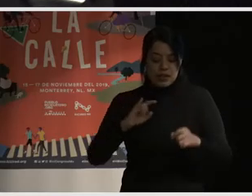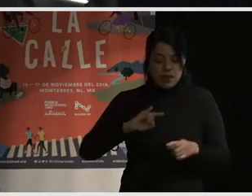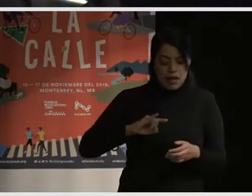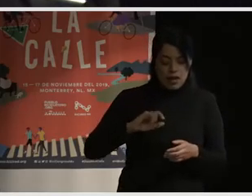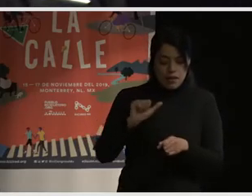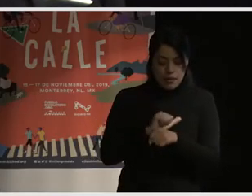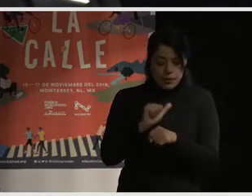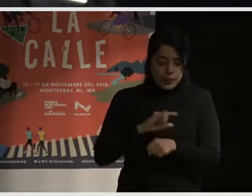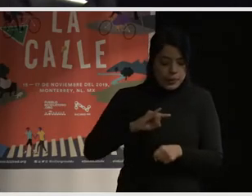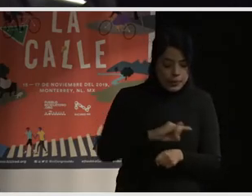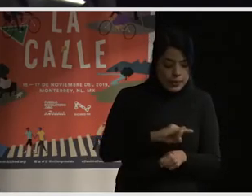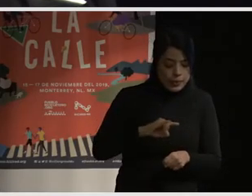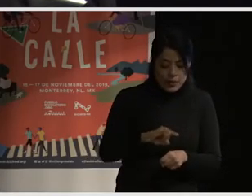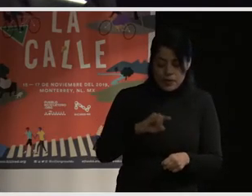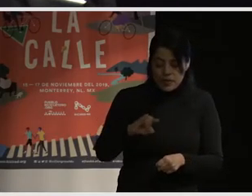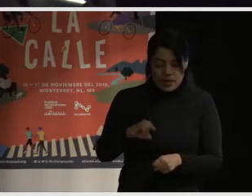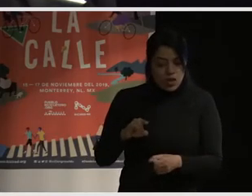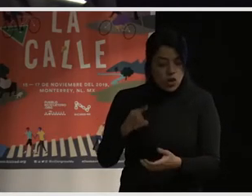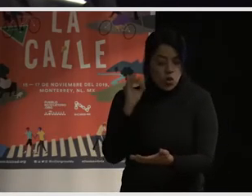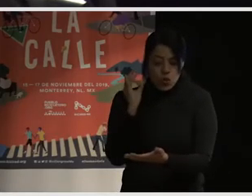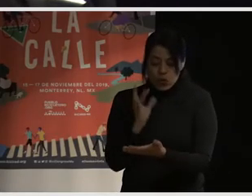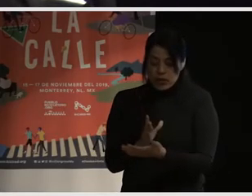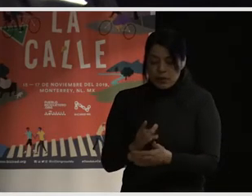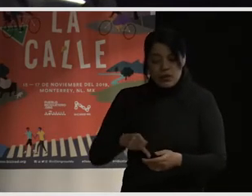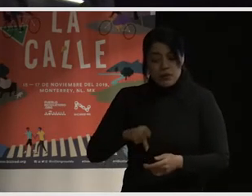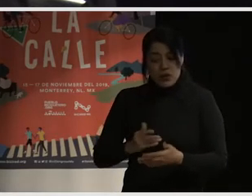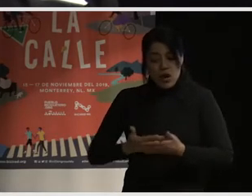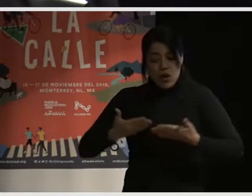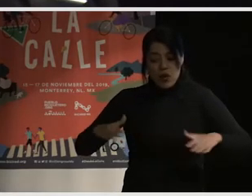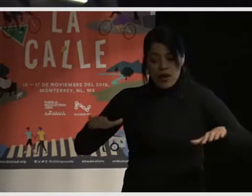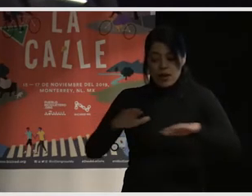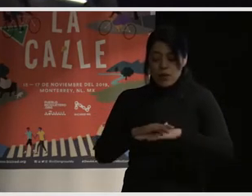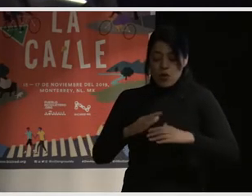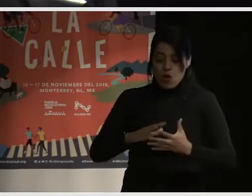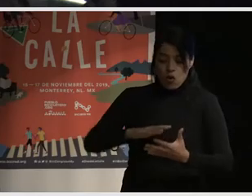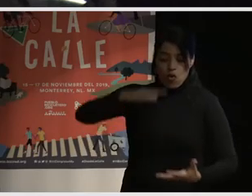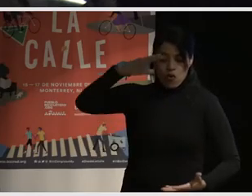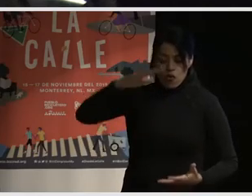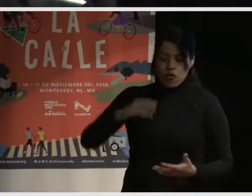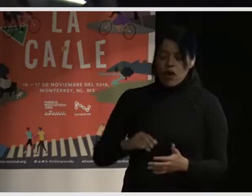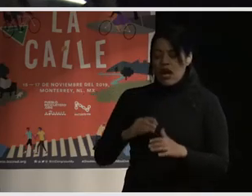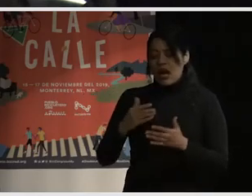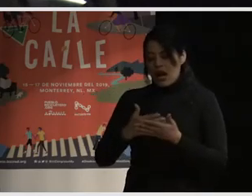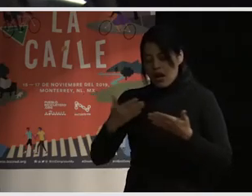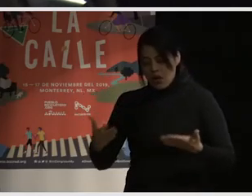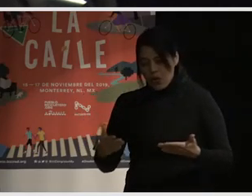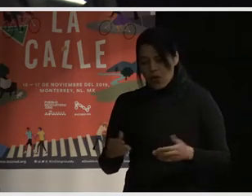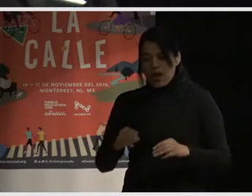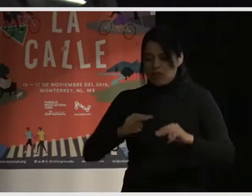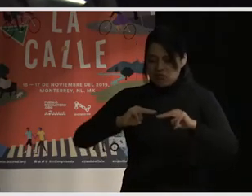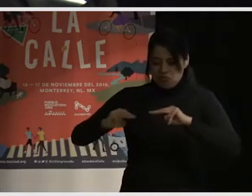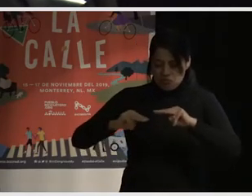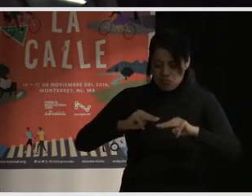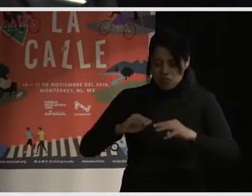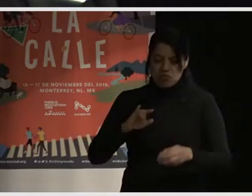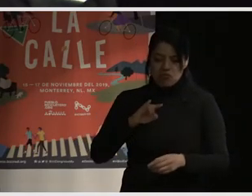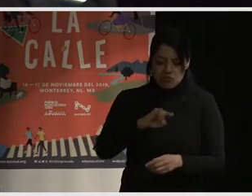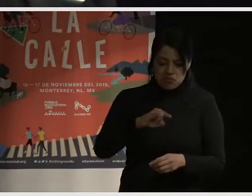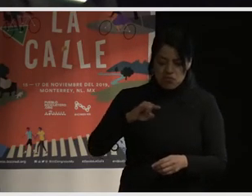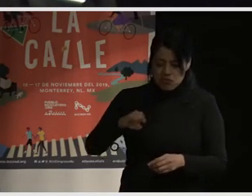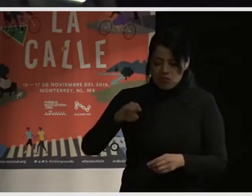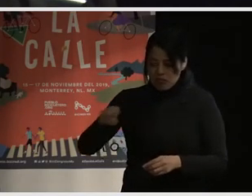compleja dirección de movilidad que tiene tres jefaturas una de movilidad no motorizada una digestión del estacionamiento el estacionamiento